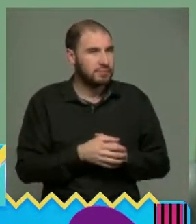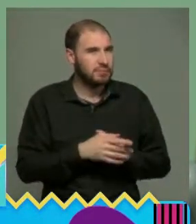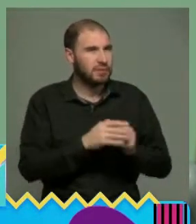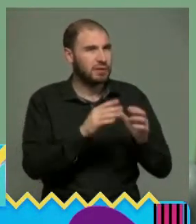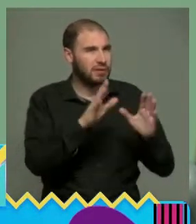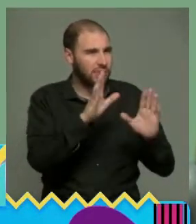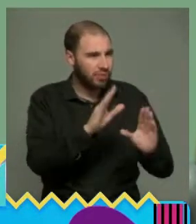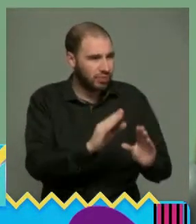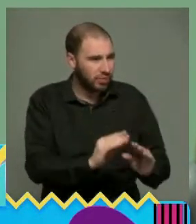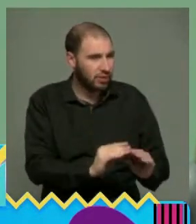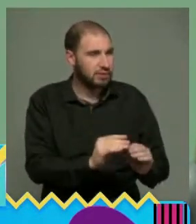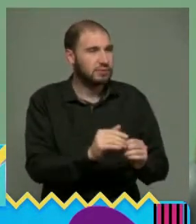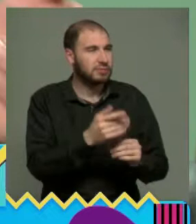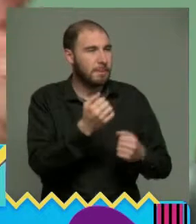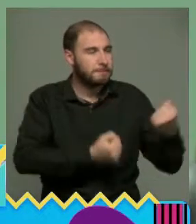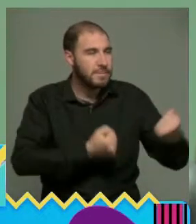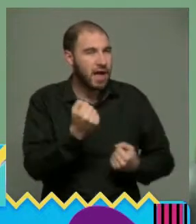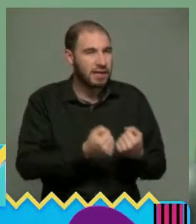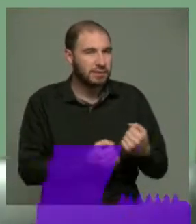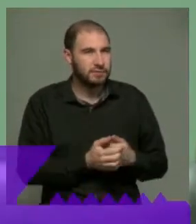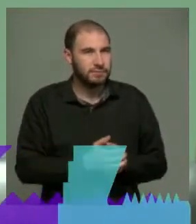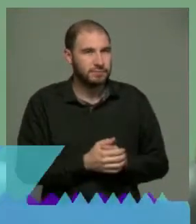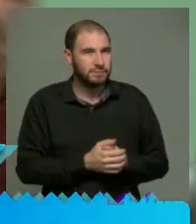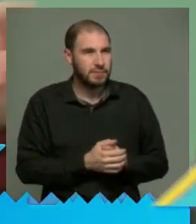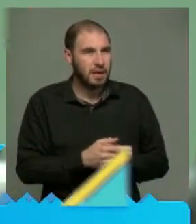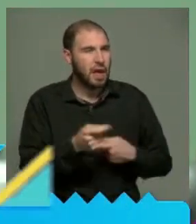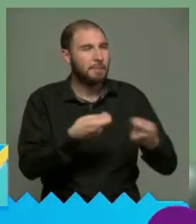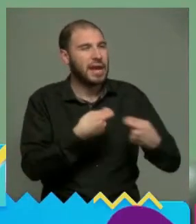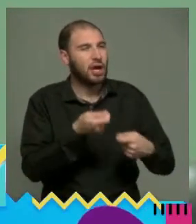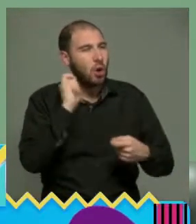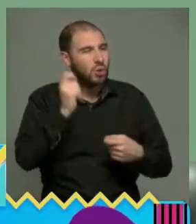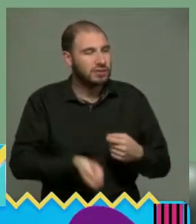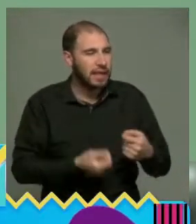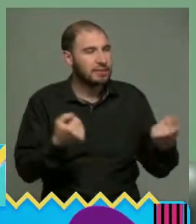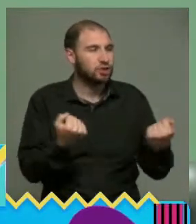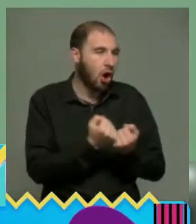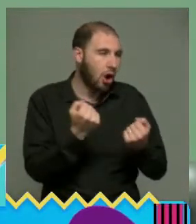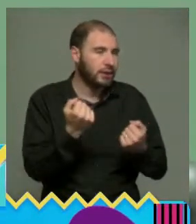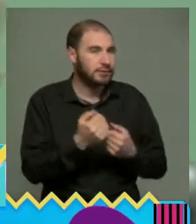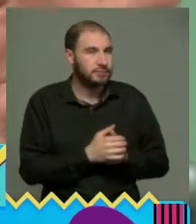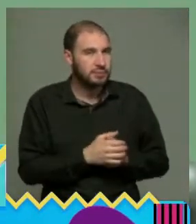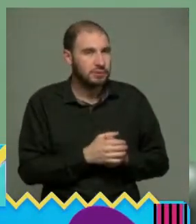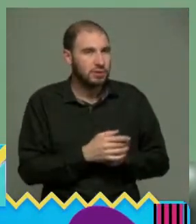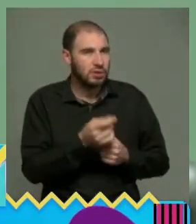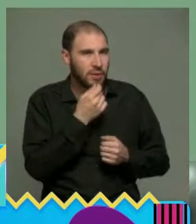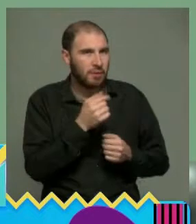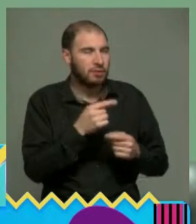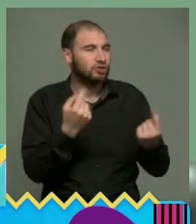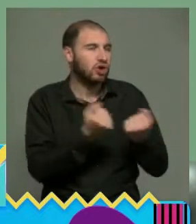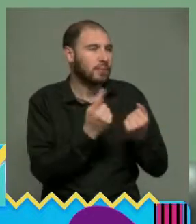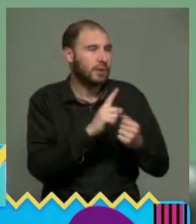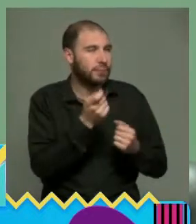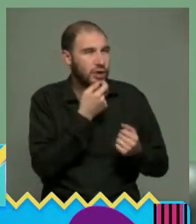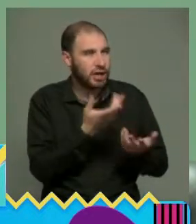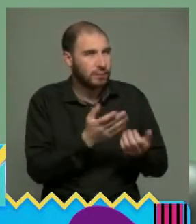los decibeles de todo el manejo judicial que hay de los accidentes. No digo que se armen accidentes, pero